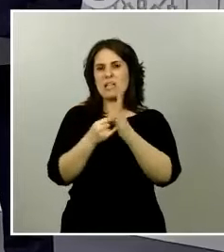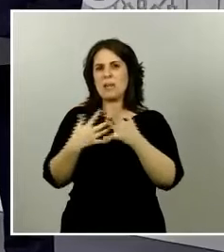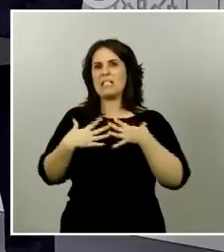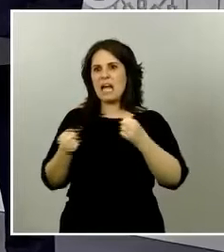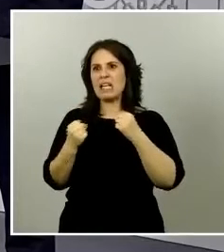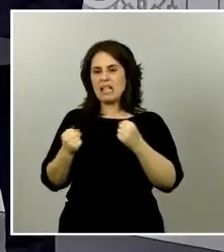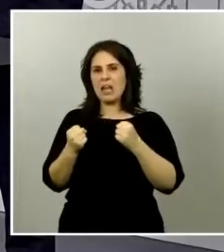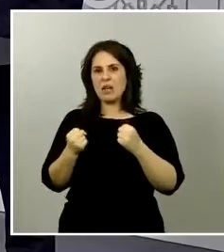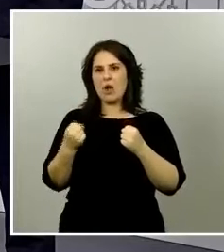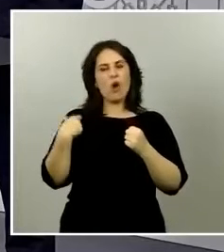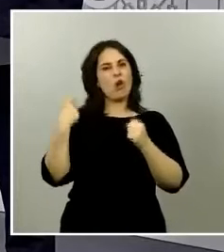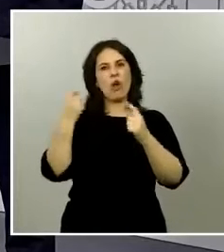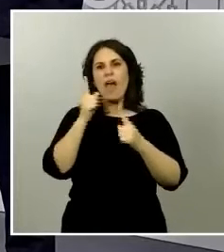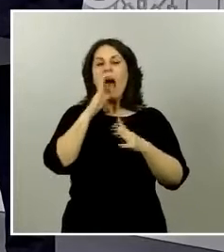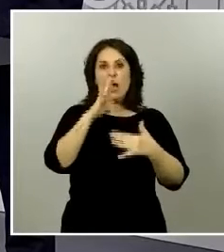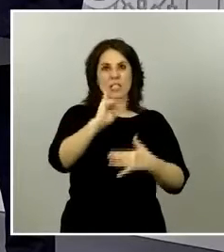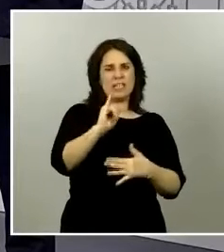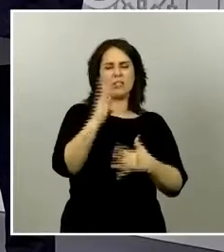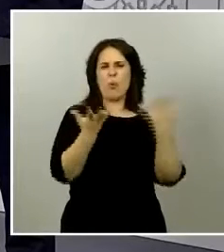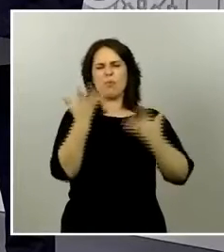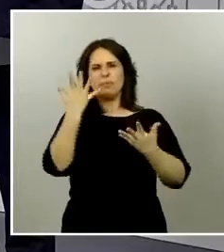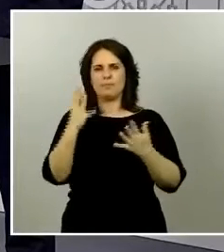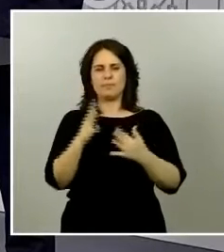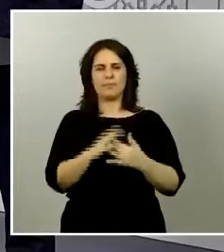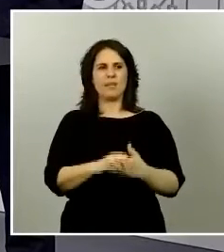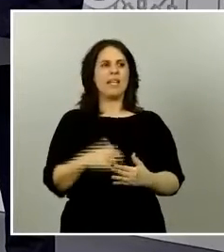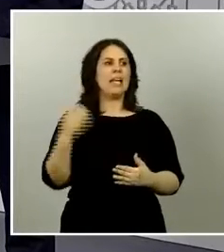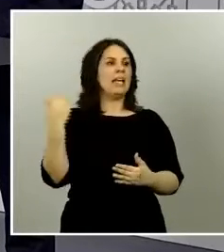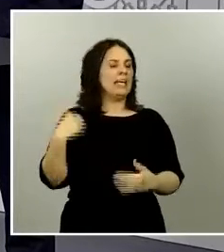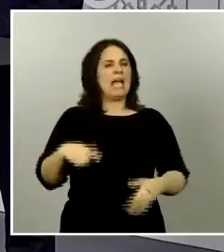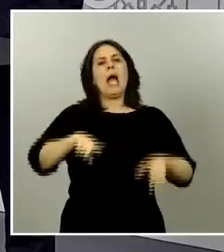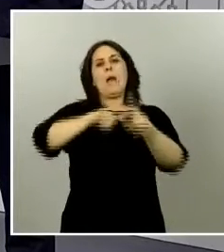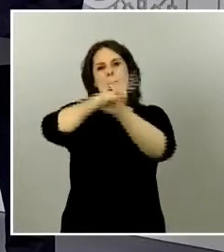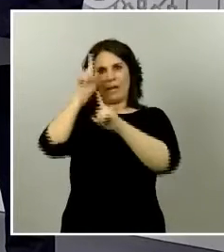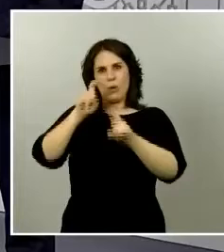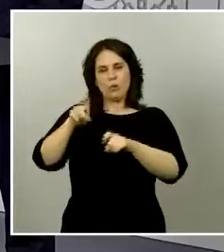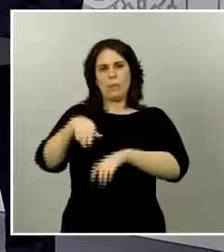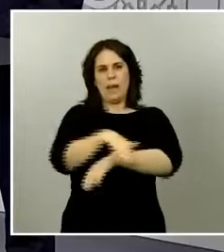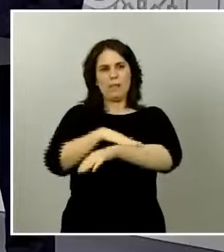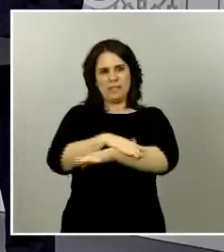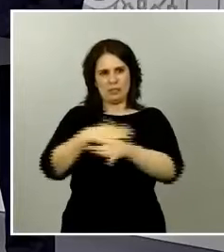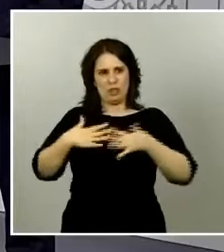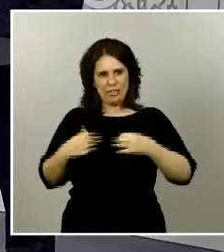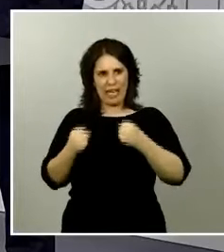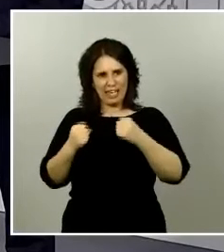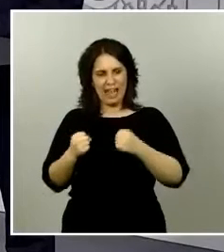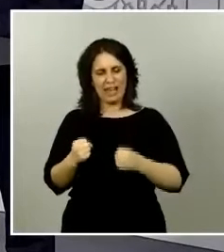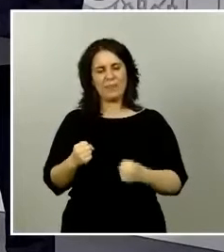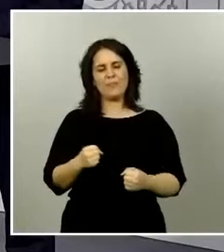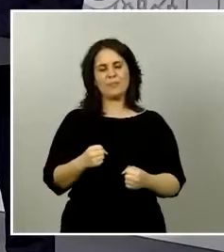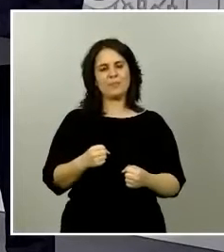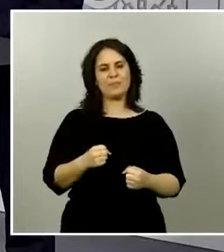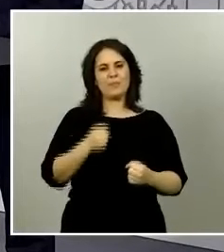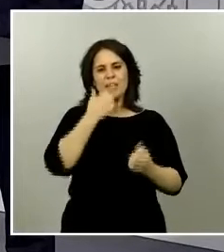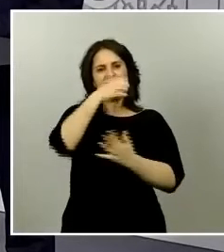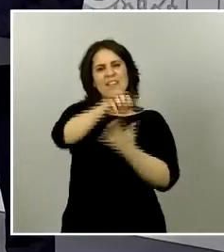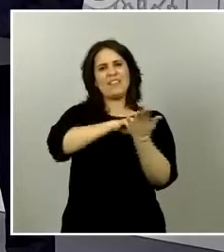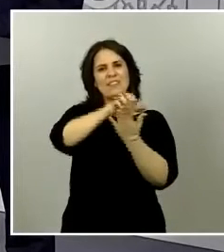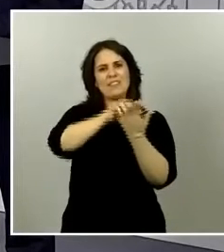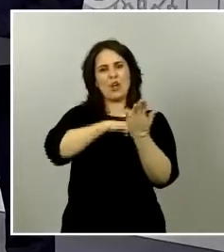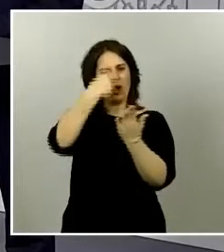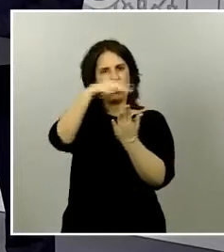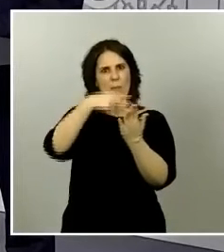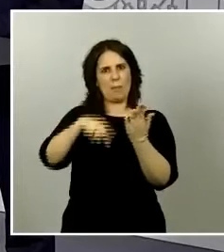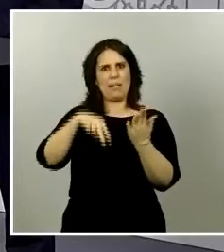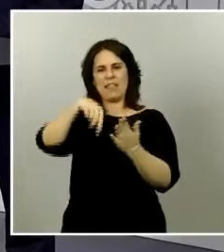dotar de forma significativa los sistemas sanitarios y ahora se descompensa. Y ya la pregunta en este caso para el ministro de Sanidad,